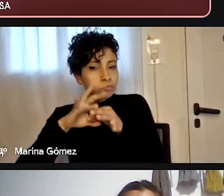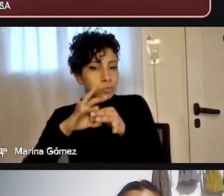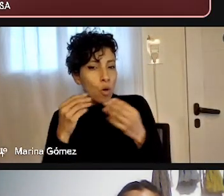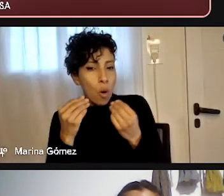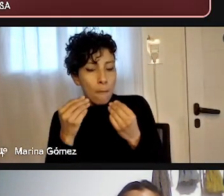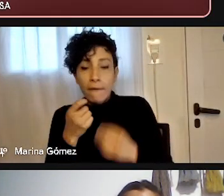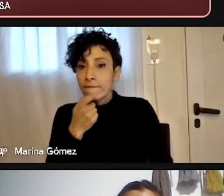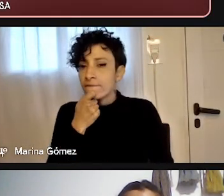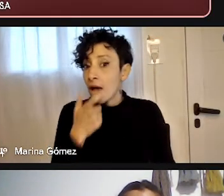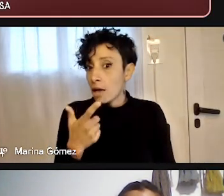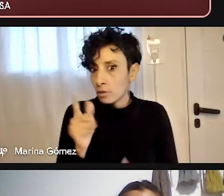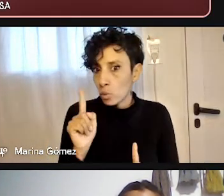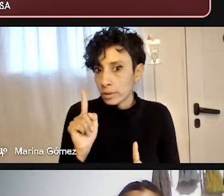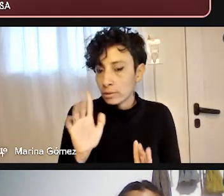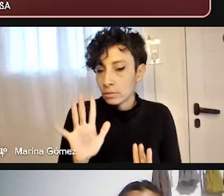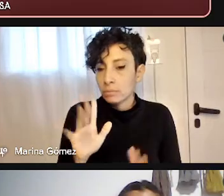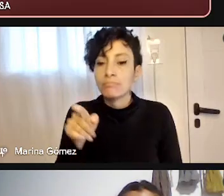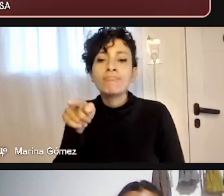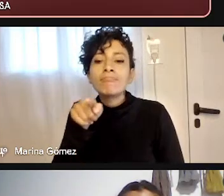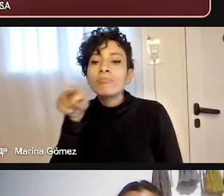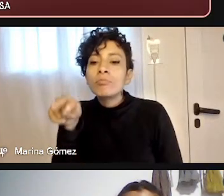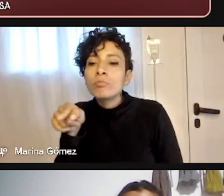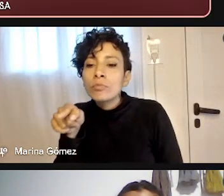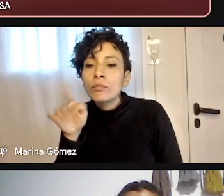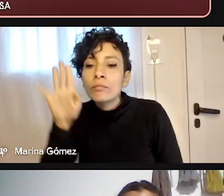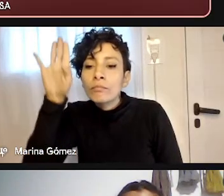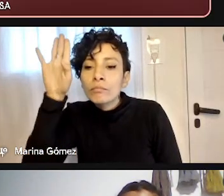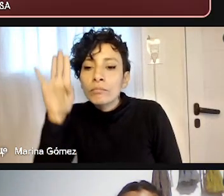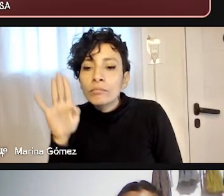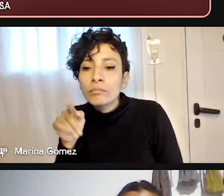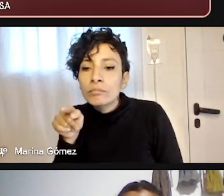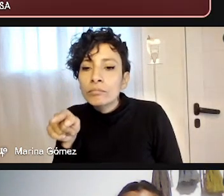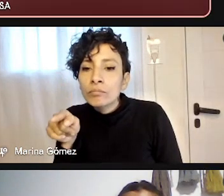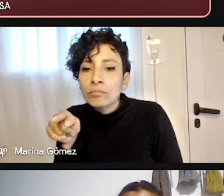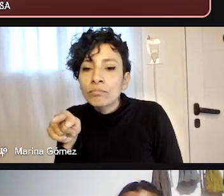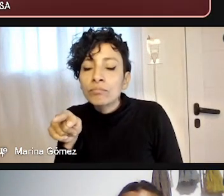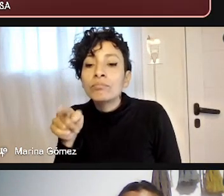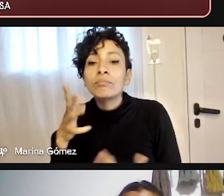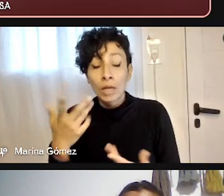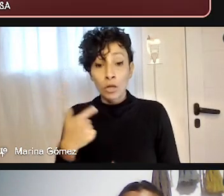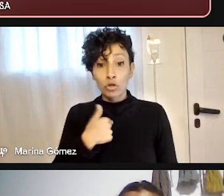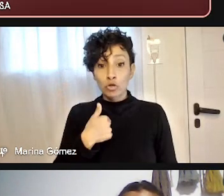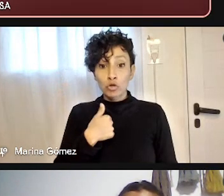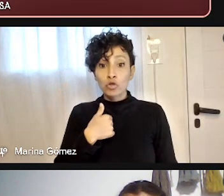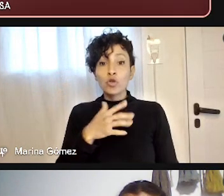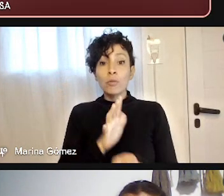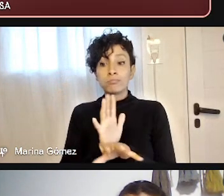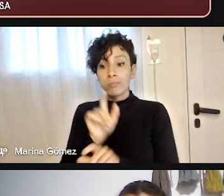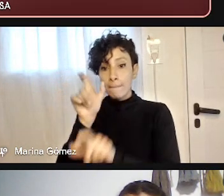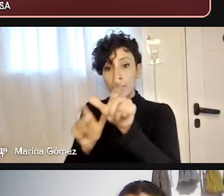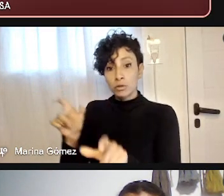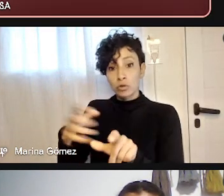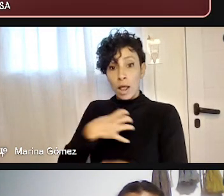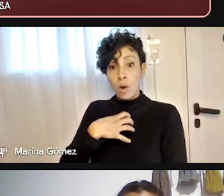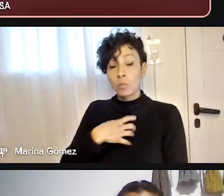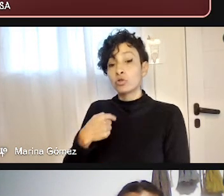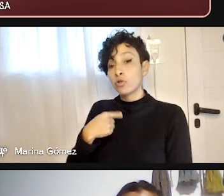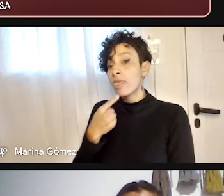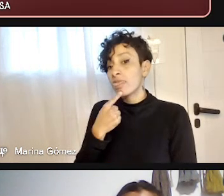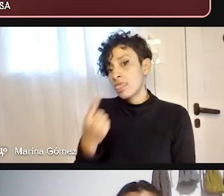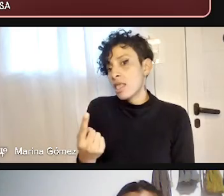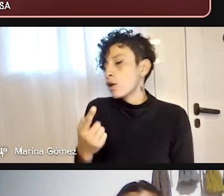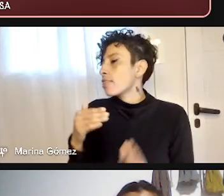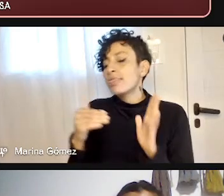Bueno, ¿qué tal? A mí lo que me ¿Qué sucede con los tal? alumnos es que le digo que todo va a depender del contexto. Están